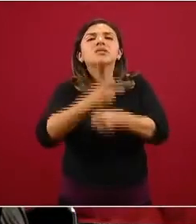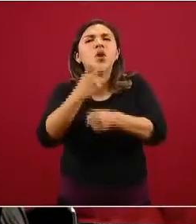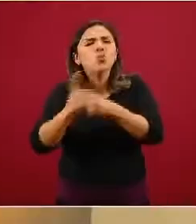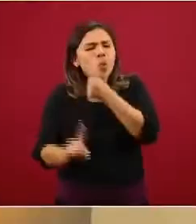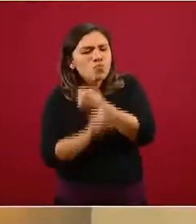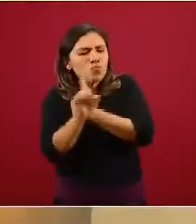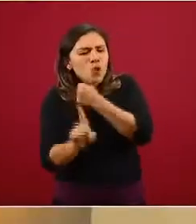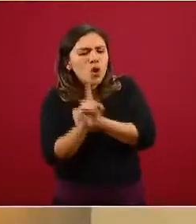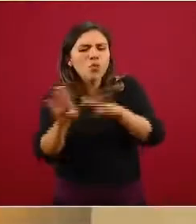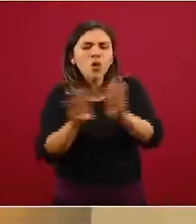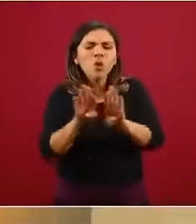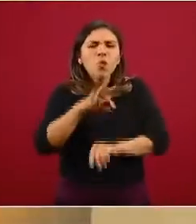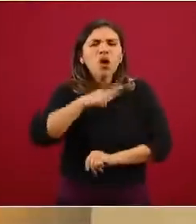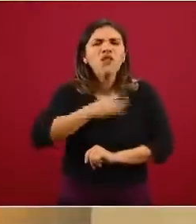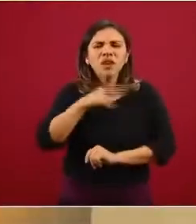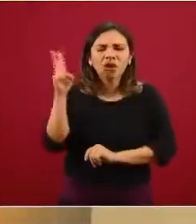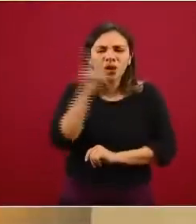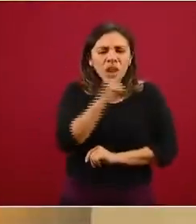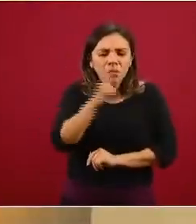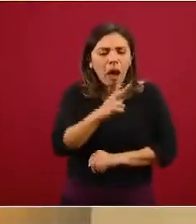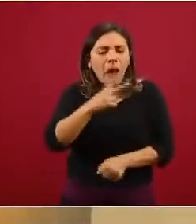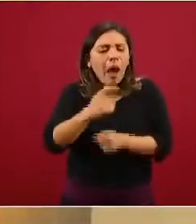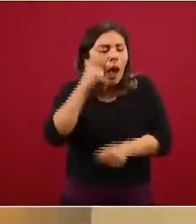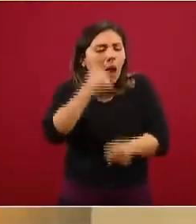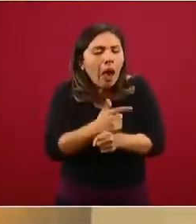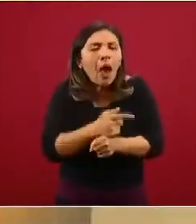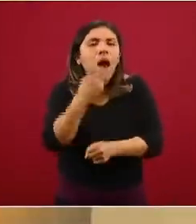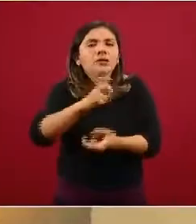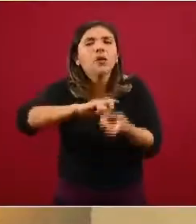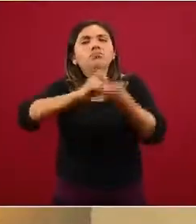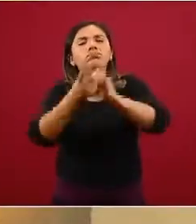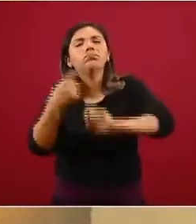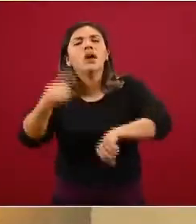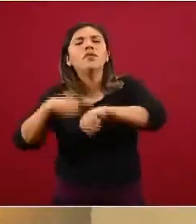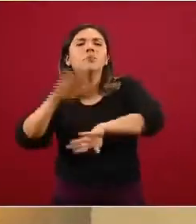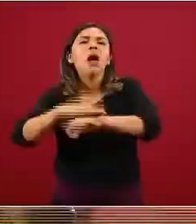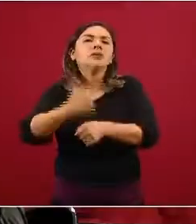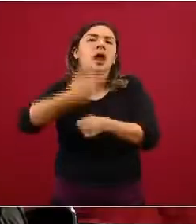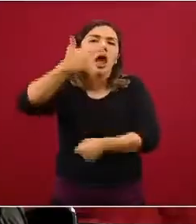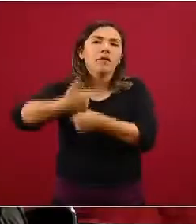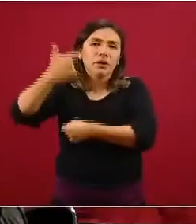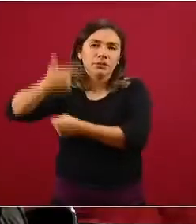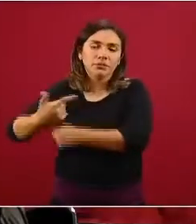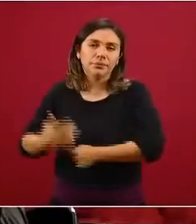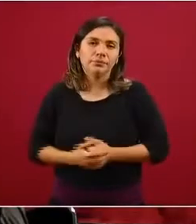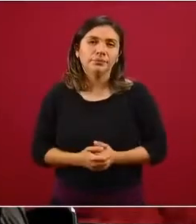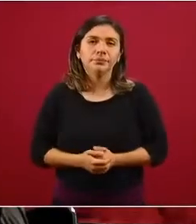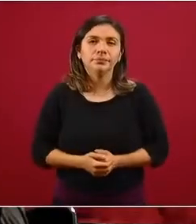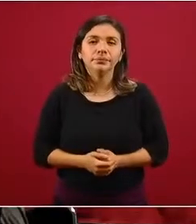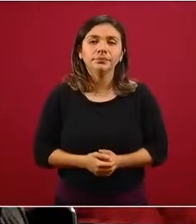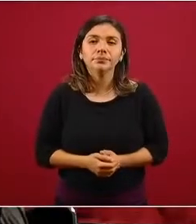afección como una infección respiratoria y que conduce a enfermedades más graves. Siguiente.